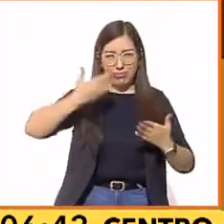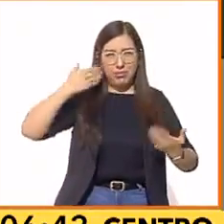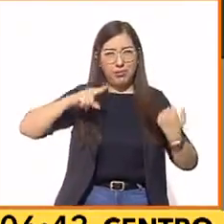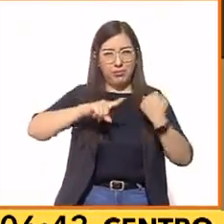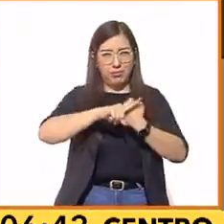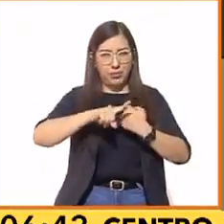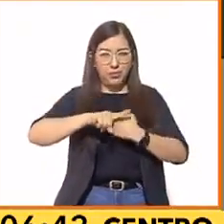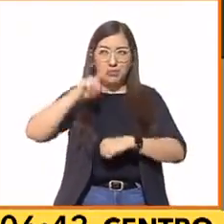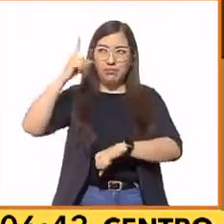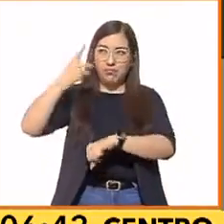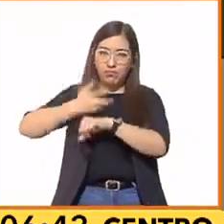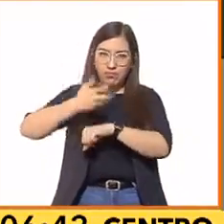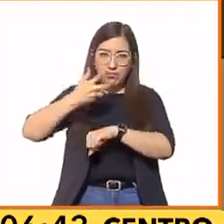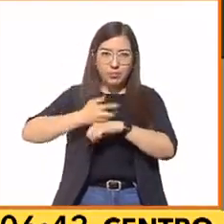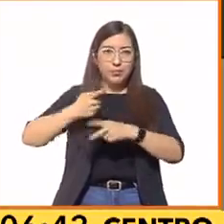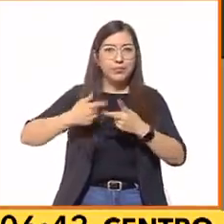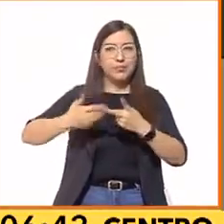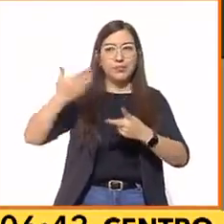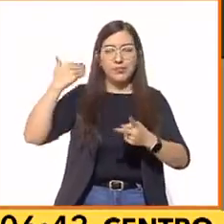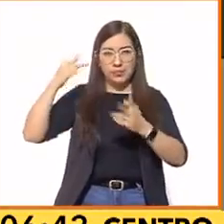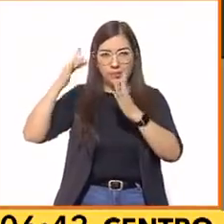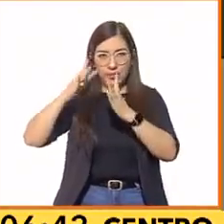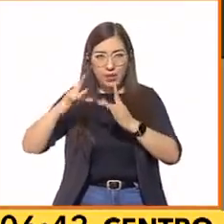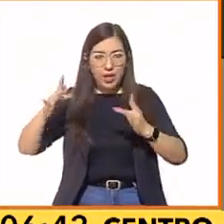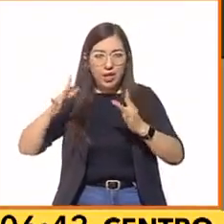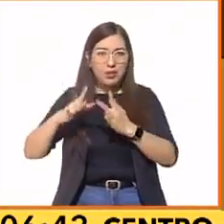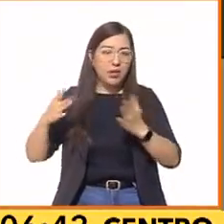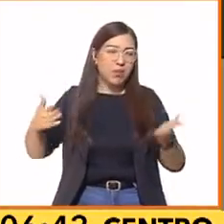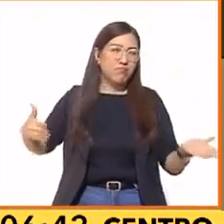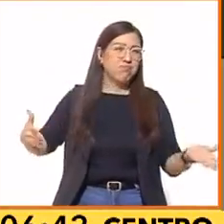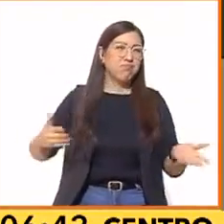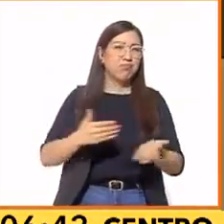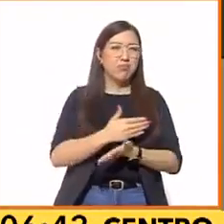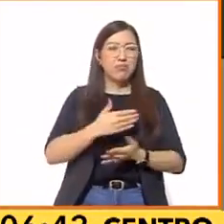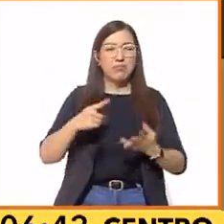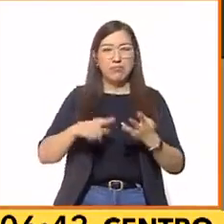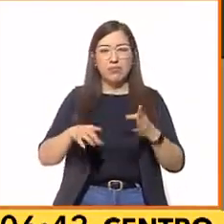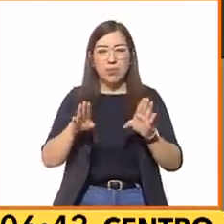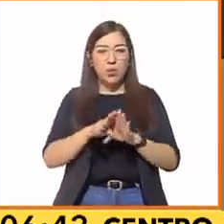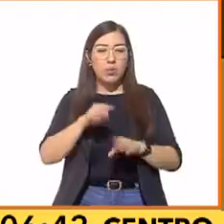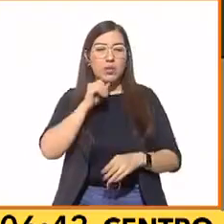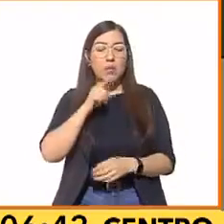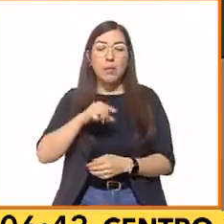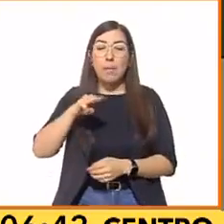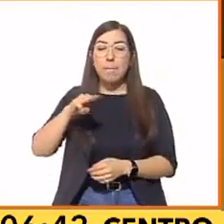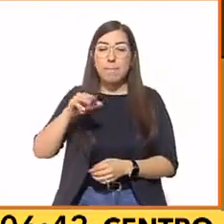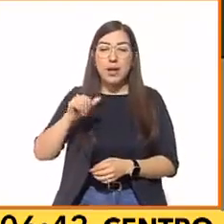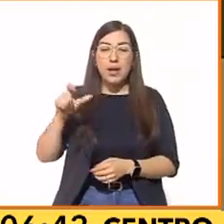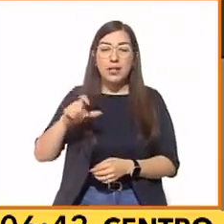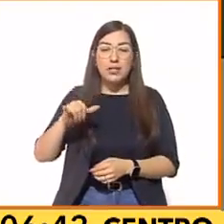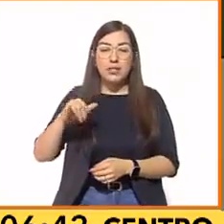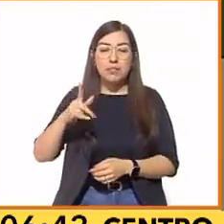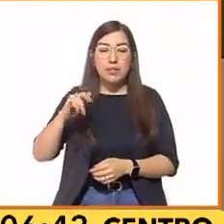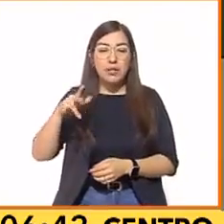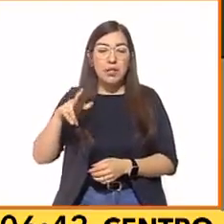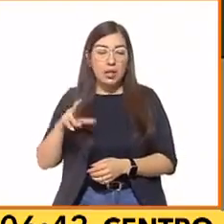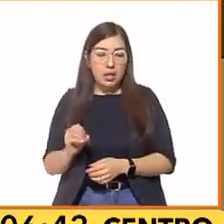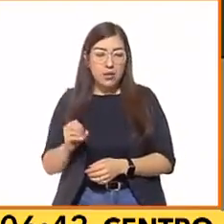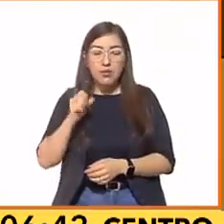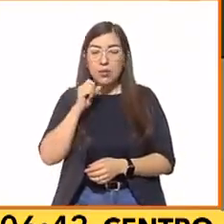invasión europea, el imperio presente, las figuras de Maximiliano, que también estaban sobre este